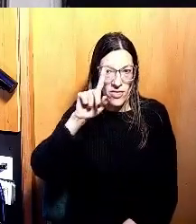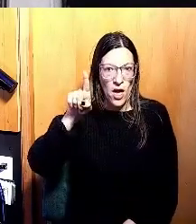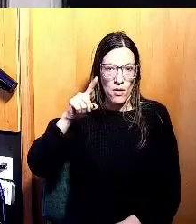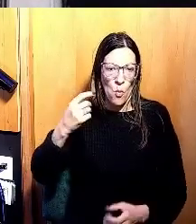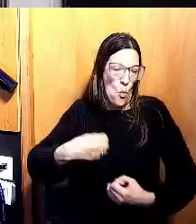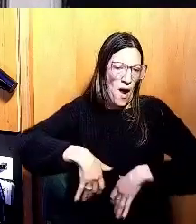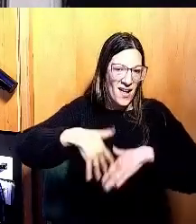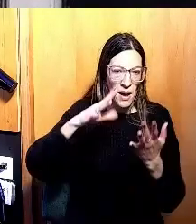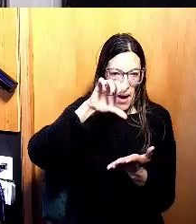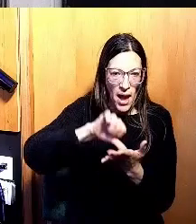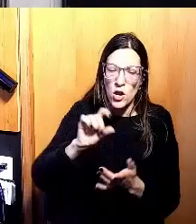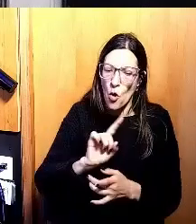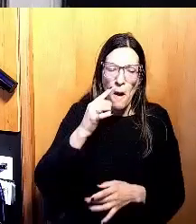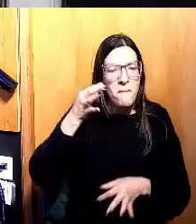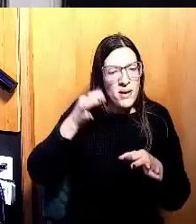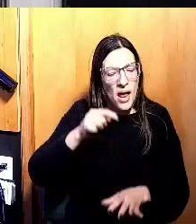¿no? Que es algo.